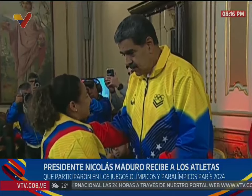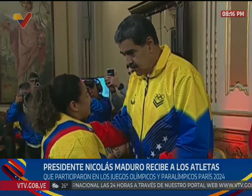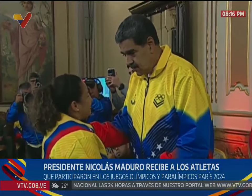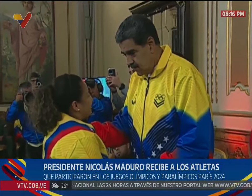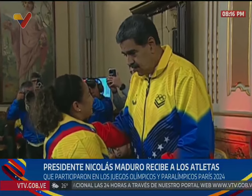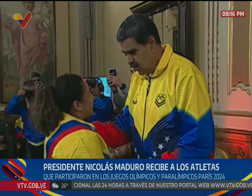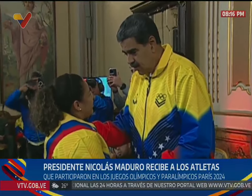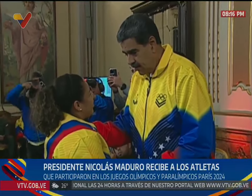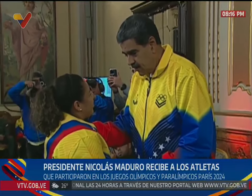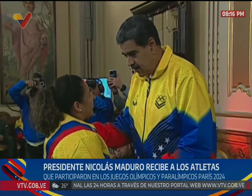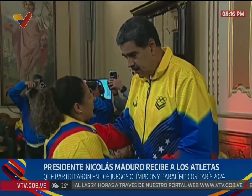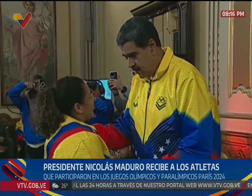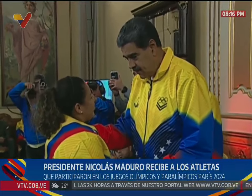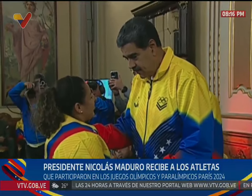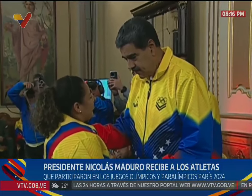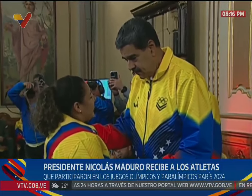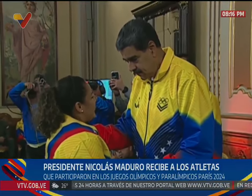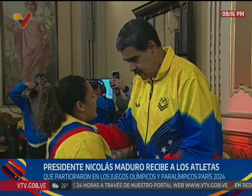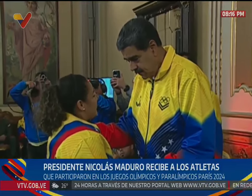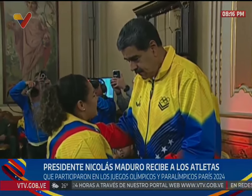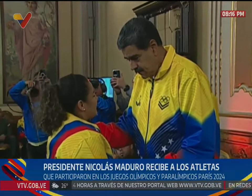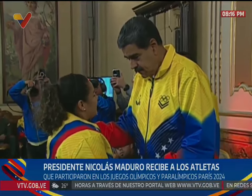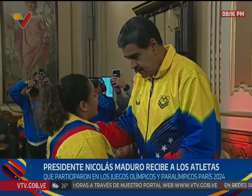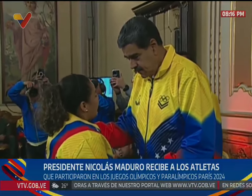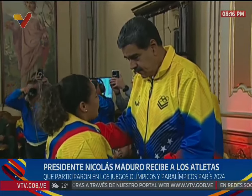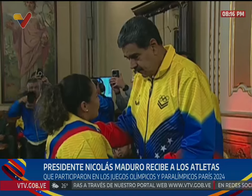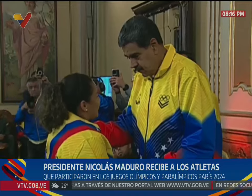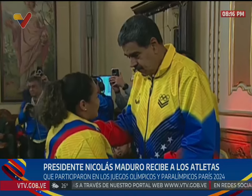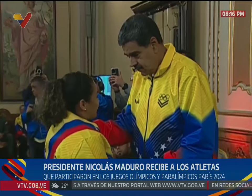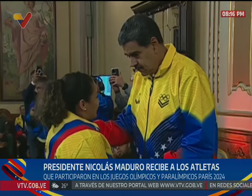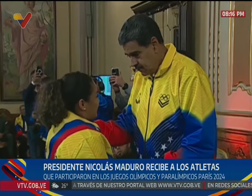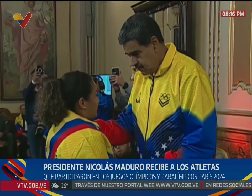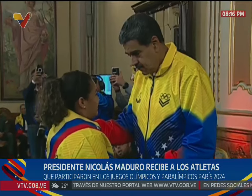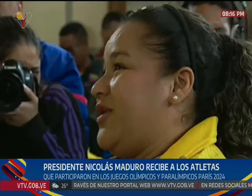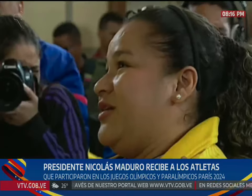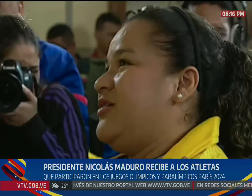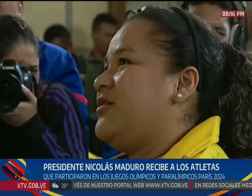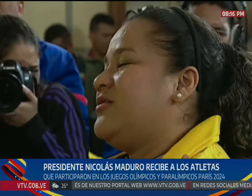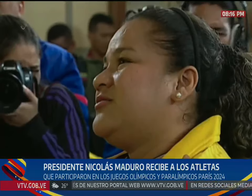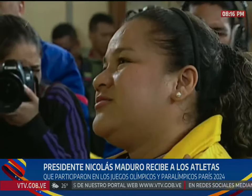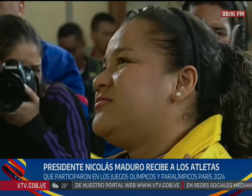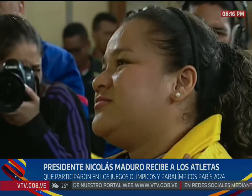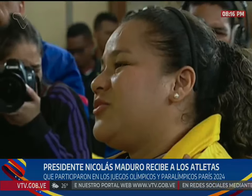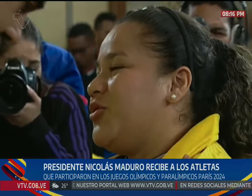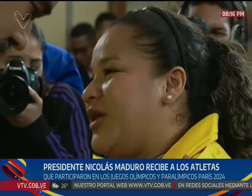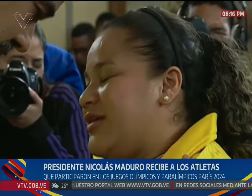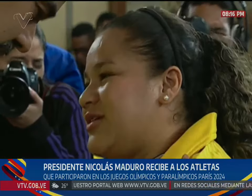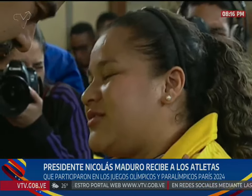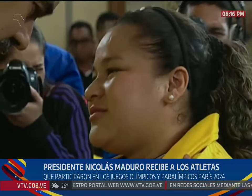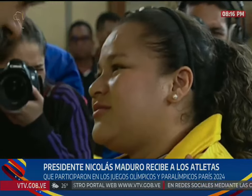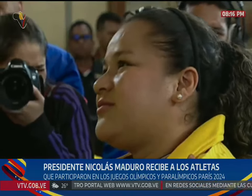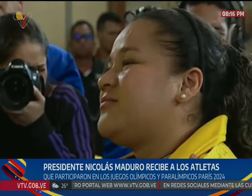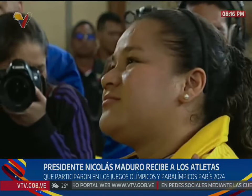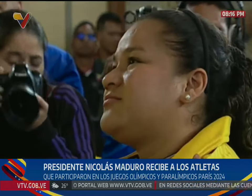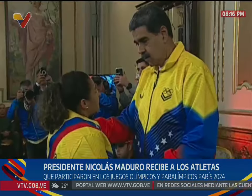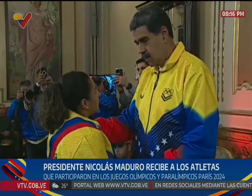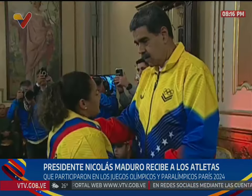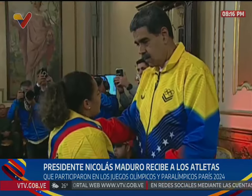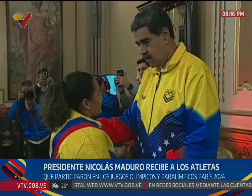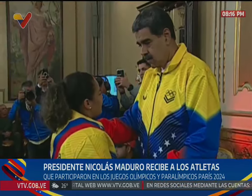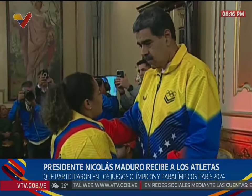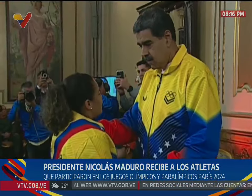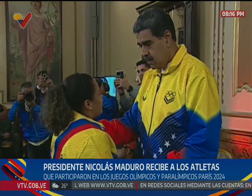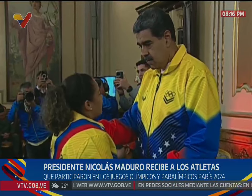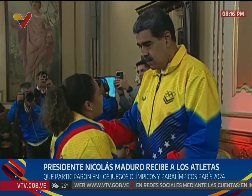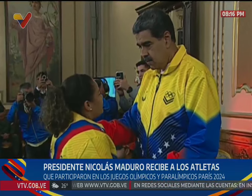lanzamiento de jabalina clase F46 con una marca de 43.77 metros. Pudimos verla a través de